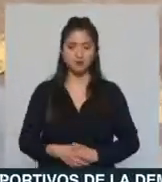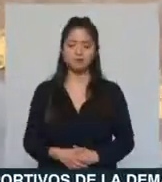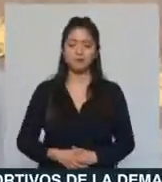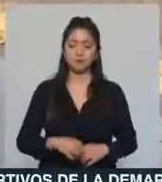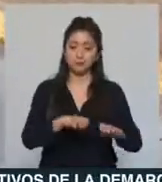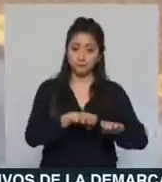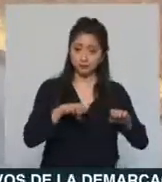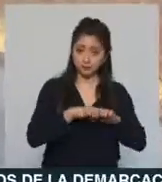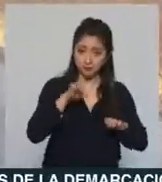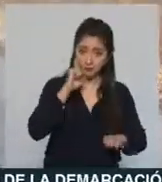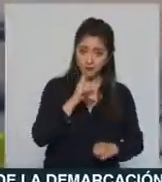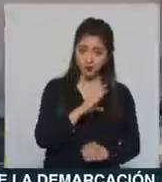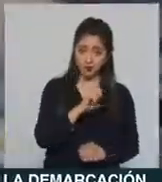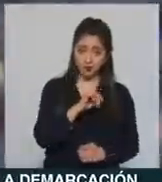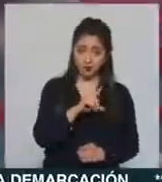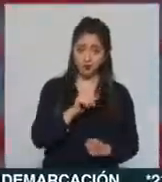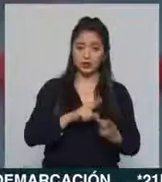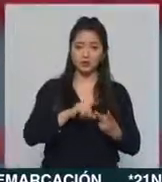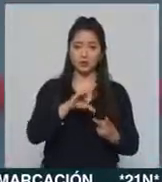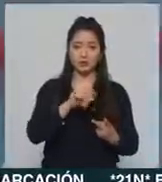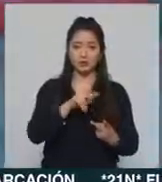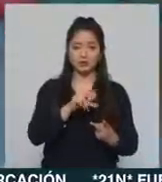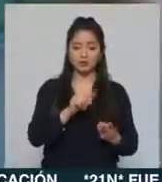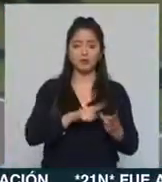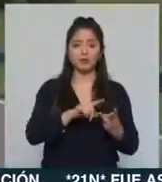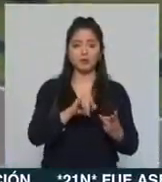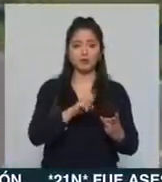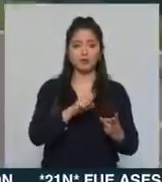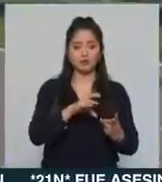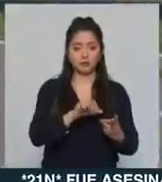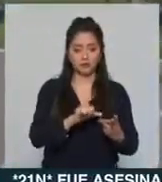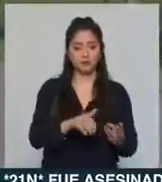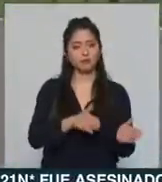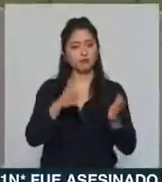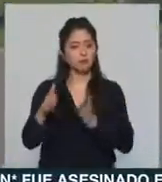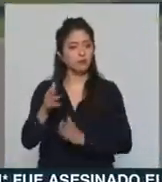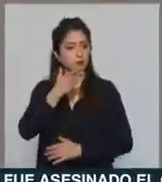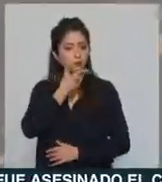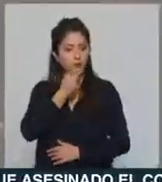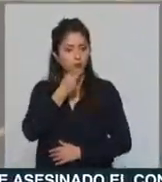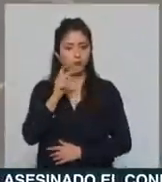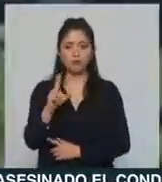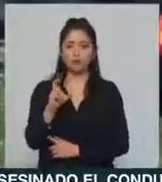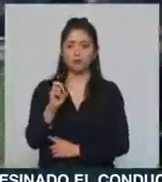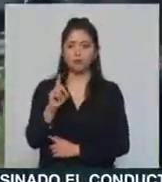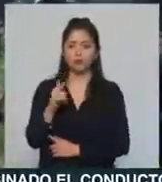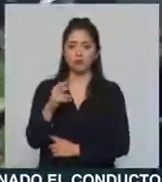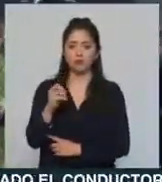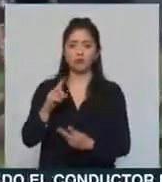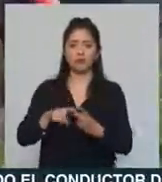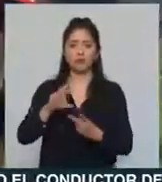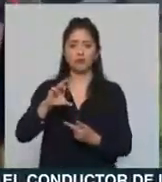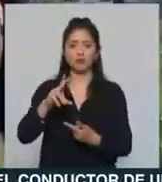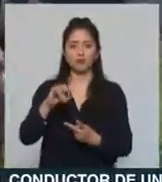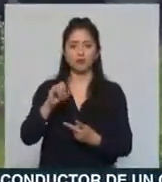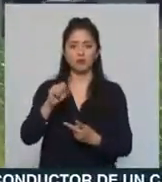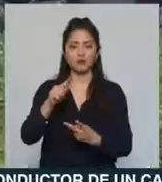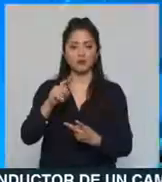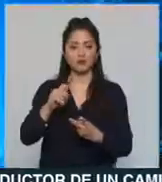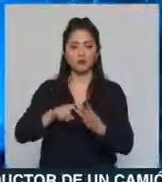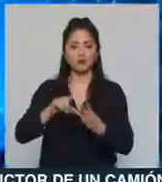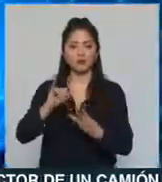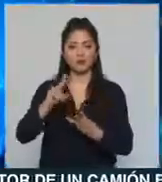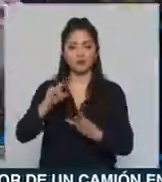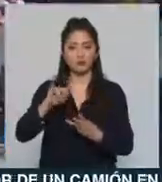femenil figuran Cecilia Pérez, Claudia Rivas y Jessica Romero, mientras que en la masculina están Rodrigo González, Crisanto Grajales e Irving